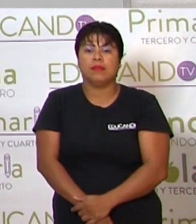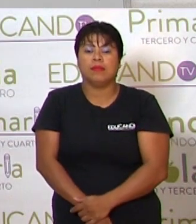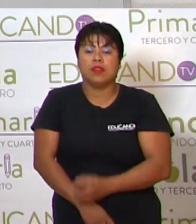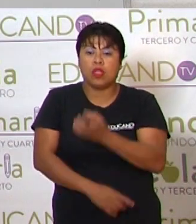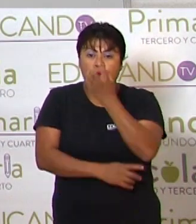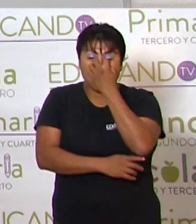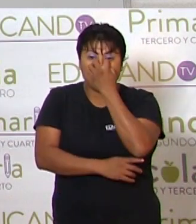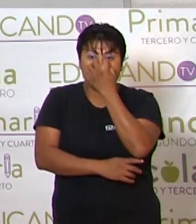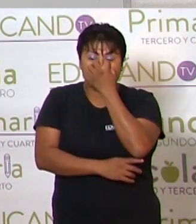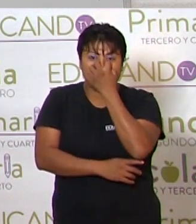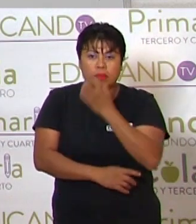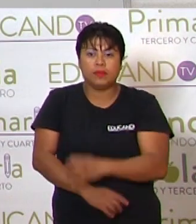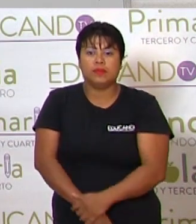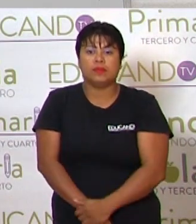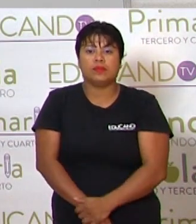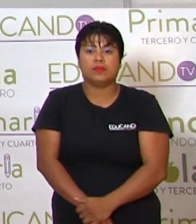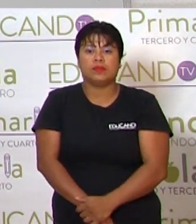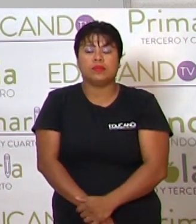oso